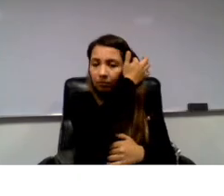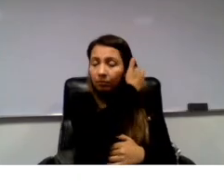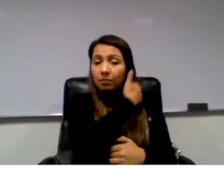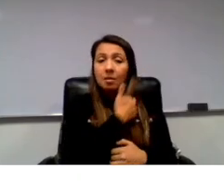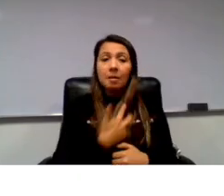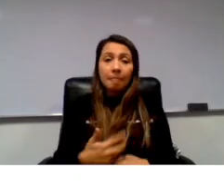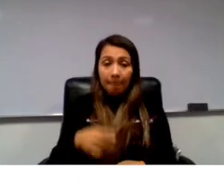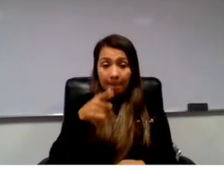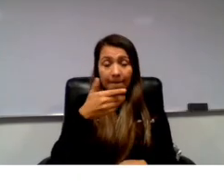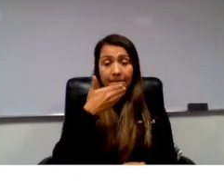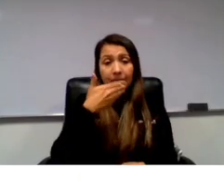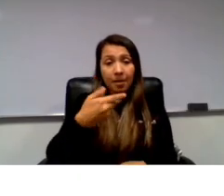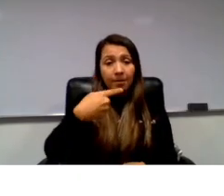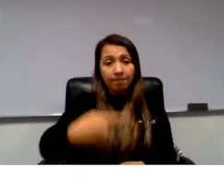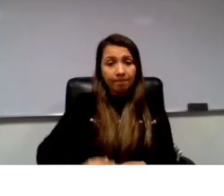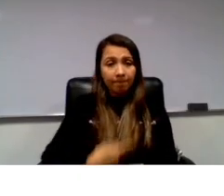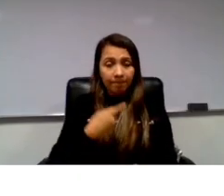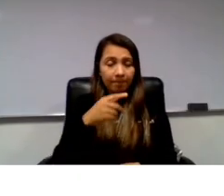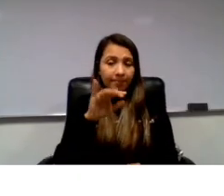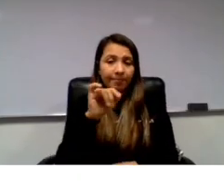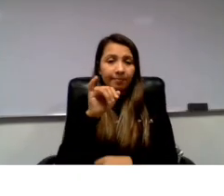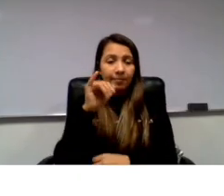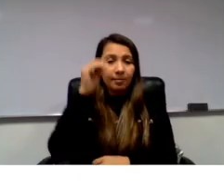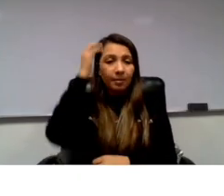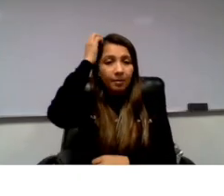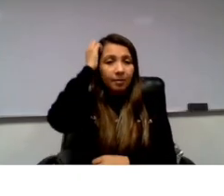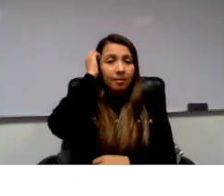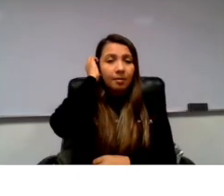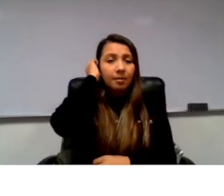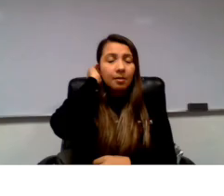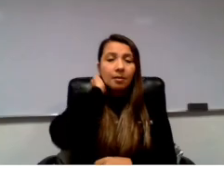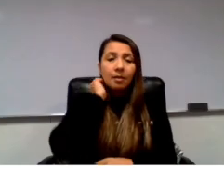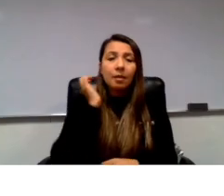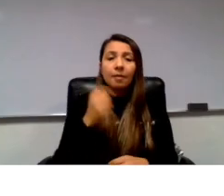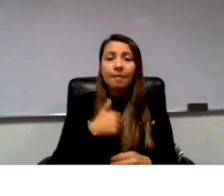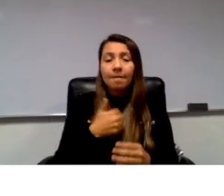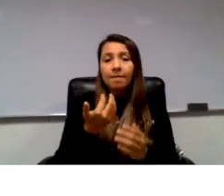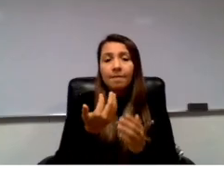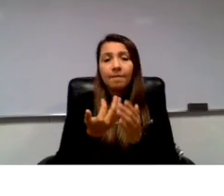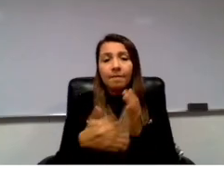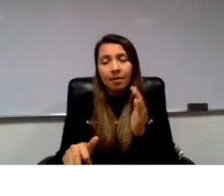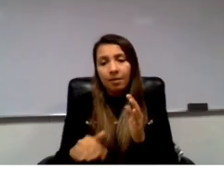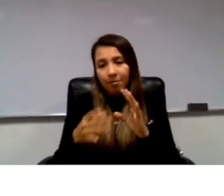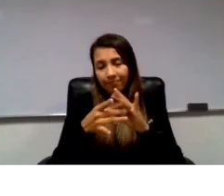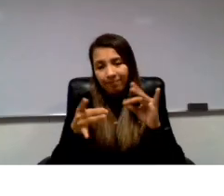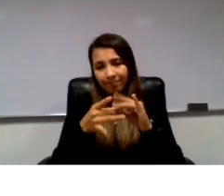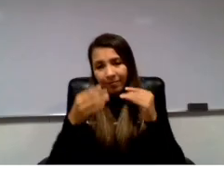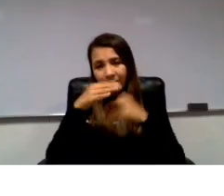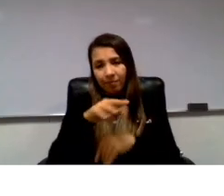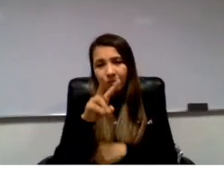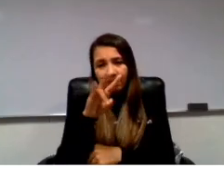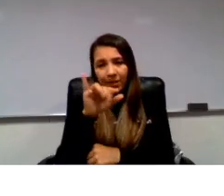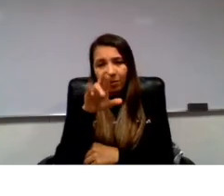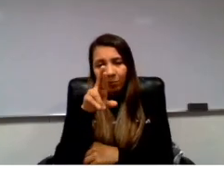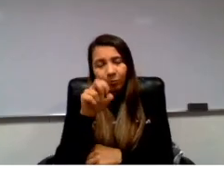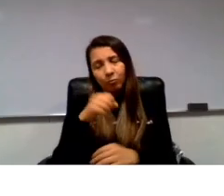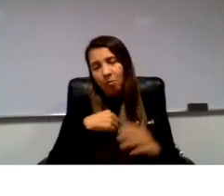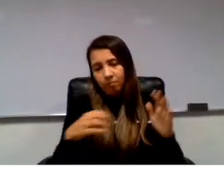sí, sí es una, digamos, sí, creo que sí me faltaría incorporar a lo que se ha dicho acerca de los virus en esta